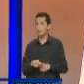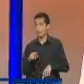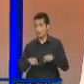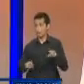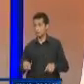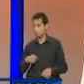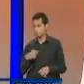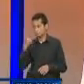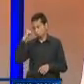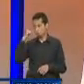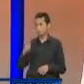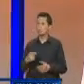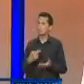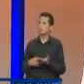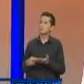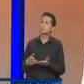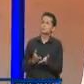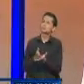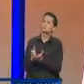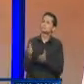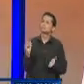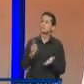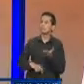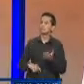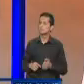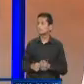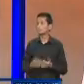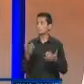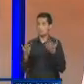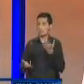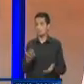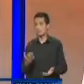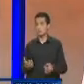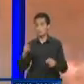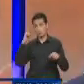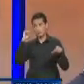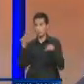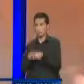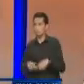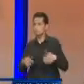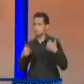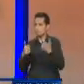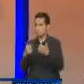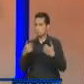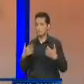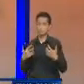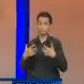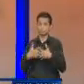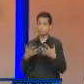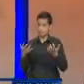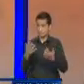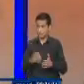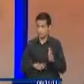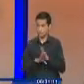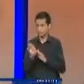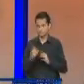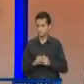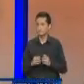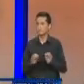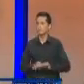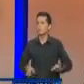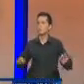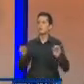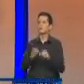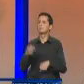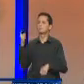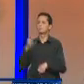algún alcance. Alcance no solamente en que hayan concretado demandas a las que hay que avanzar, sino sobre todo hay un factor que es fundamental